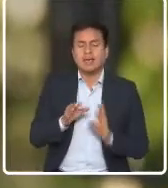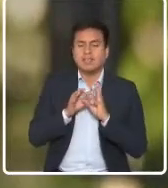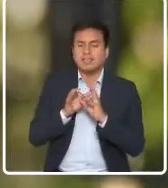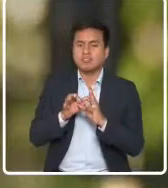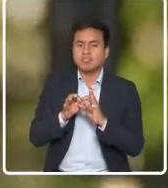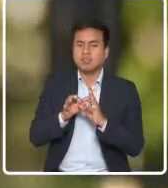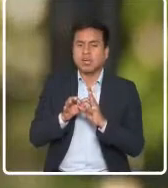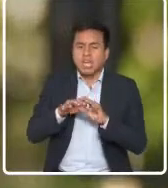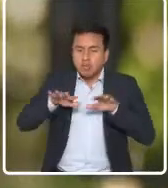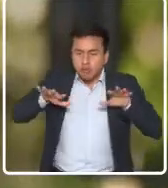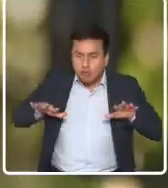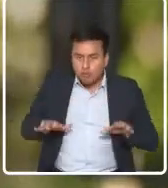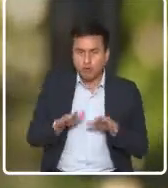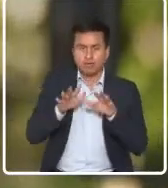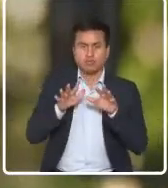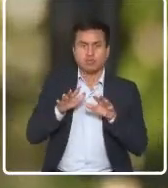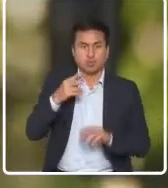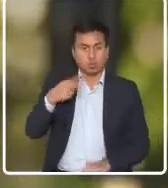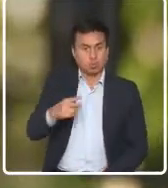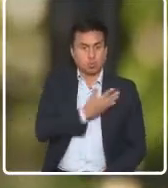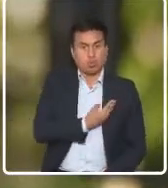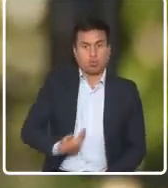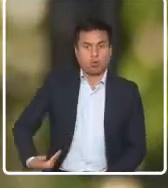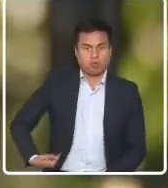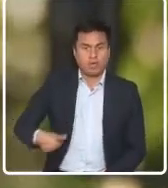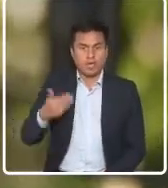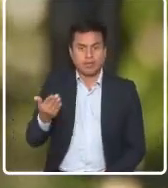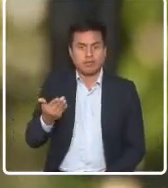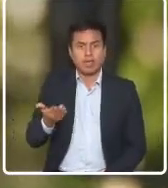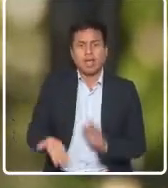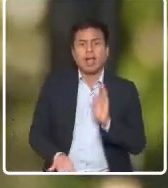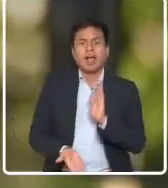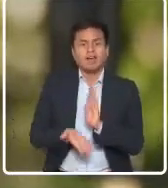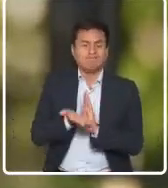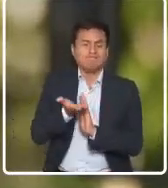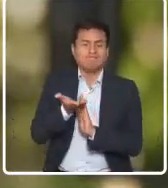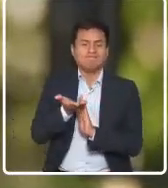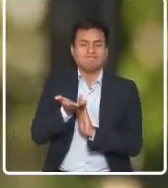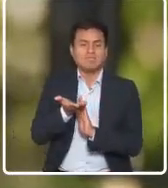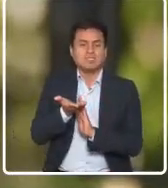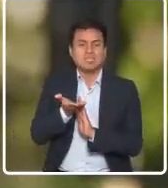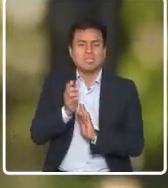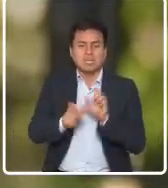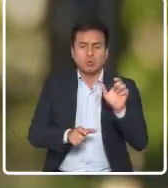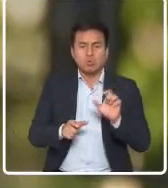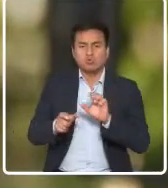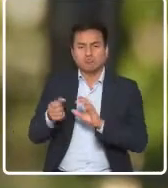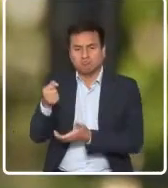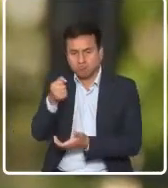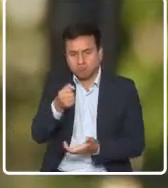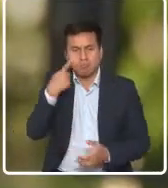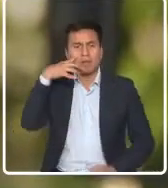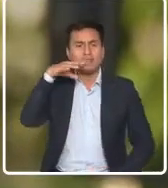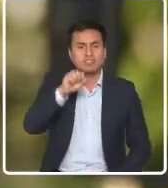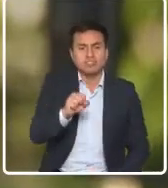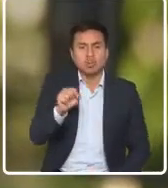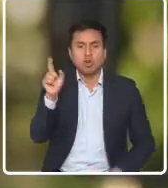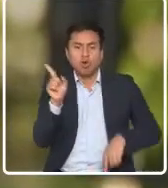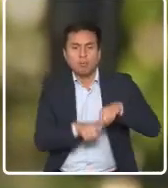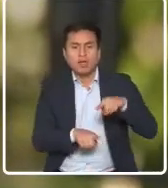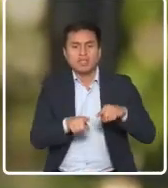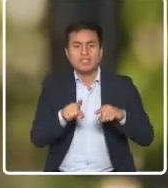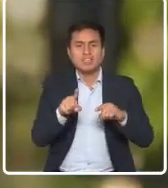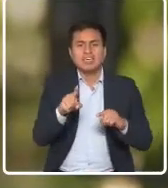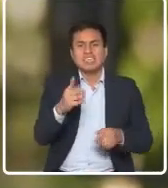agradezco los esfuerzos llevados a cabo por su gobierno para aumentar los recursos asignados a prevención y combate